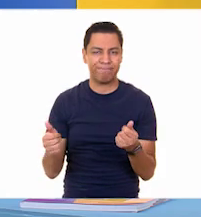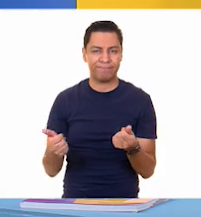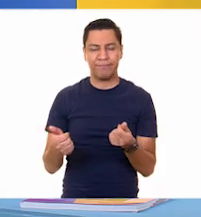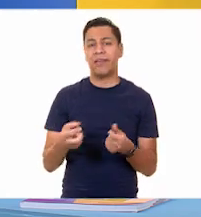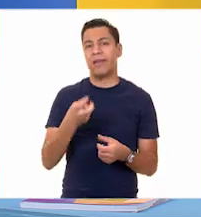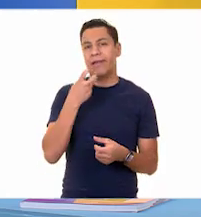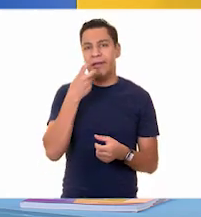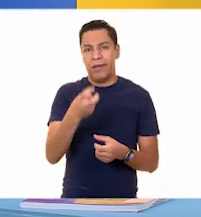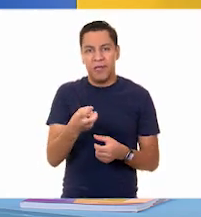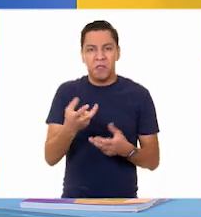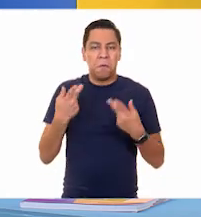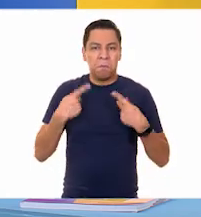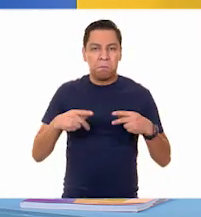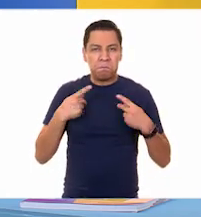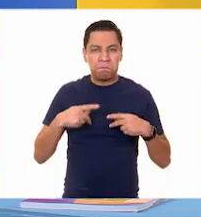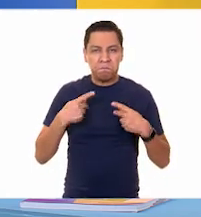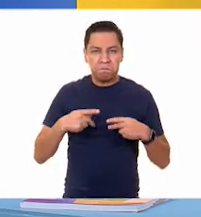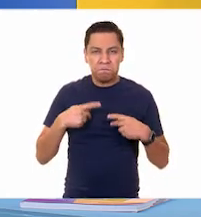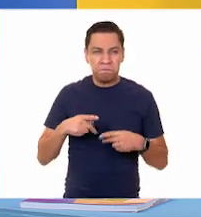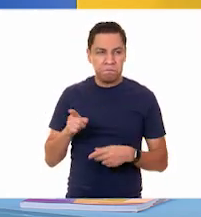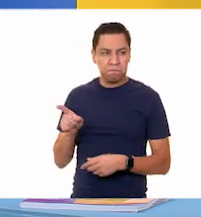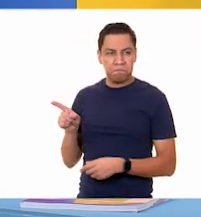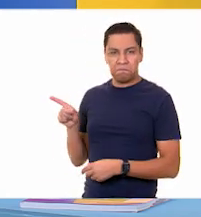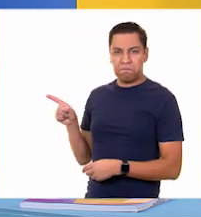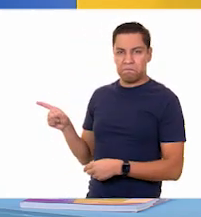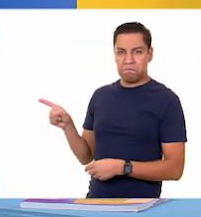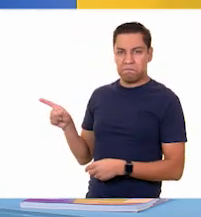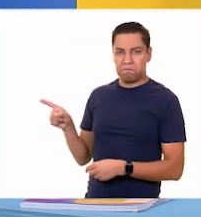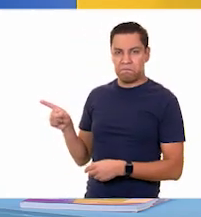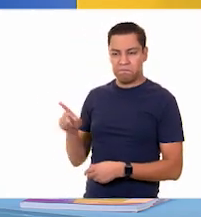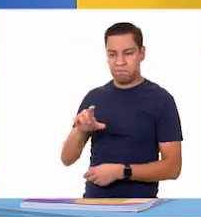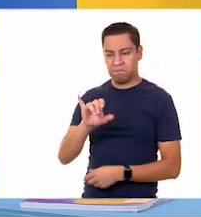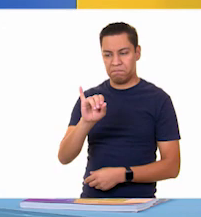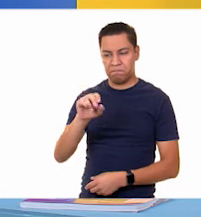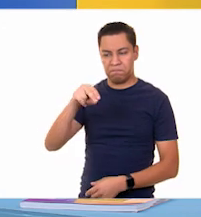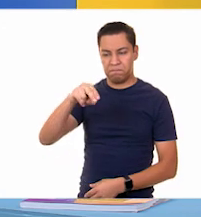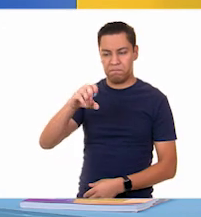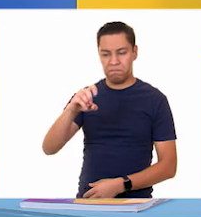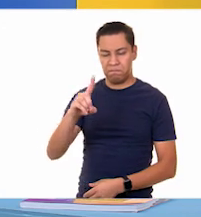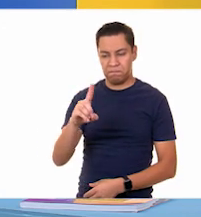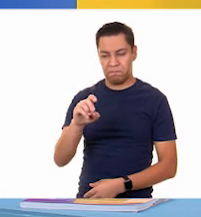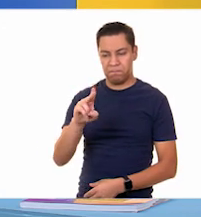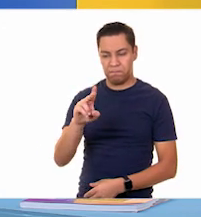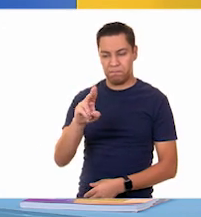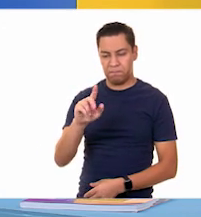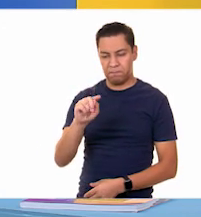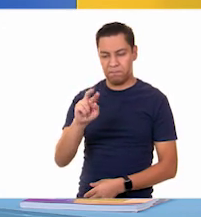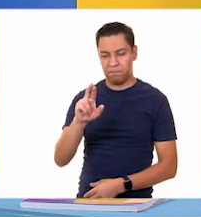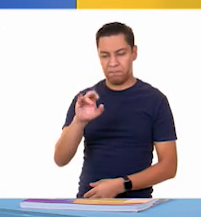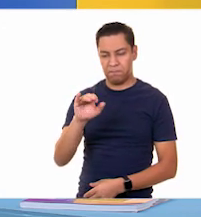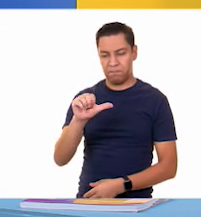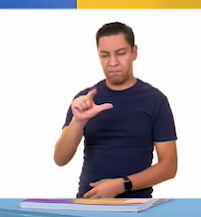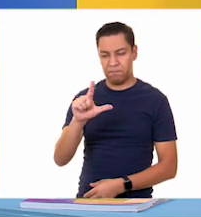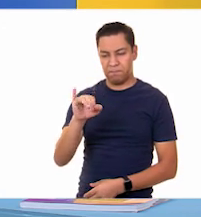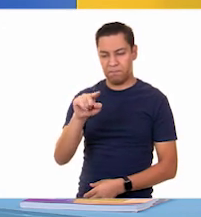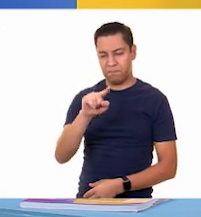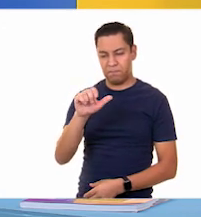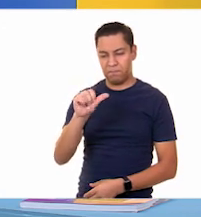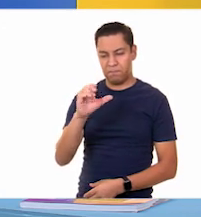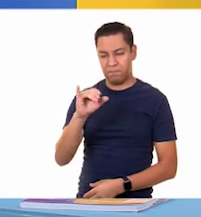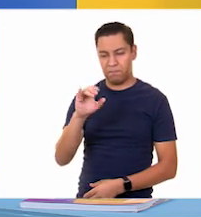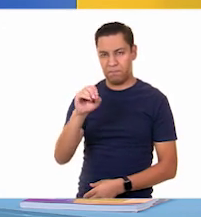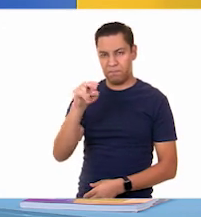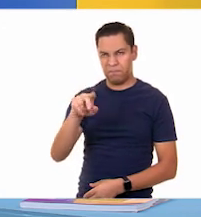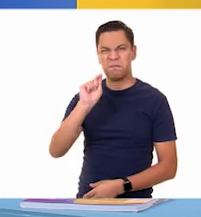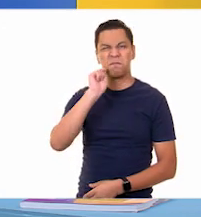eficiente. Este proceso de industrialización empezó entre los años 1760 y 1800 en